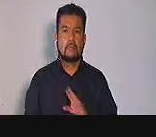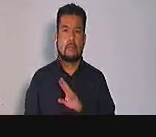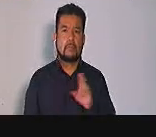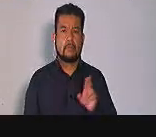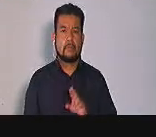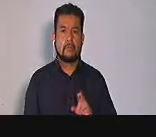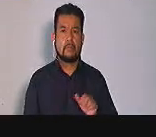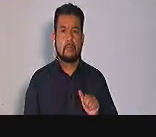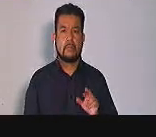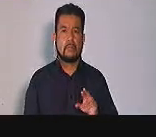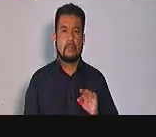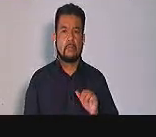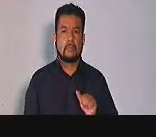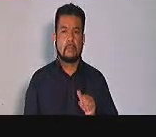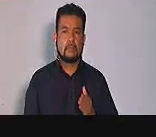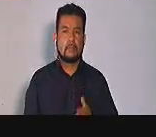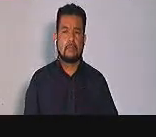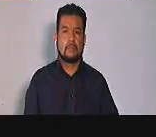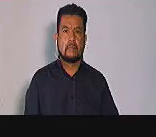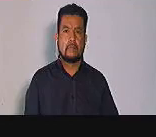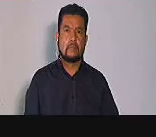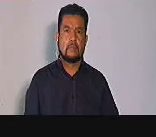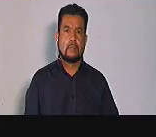Sarta López Ricardo Augusto.